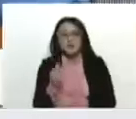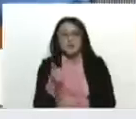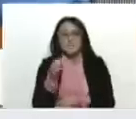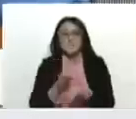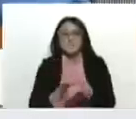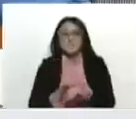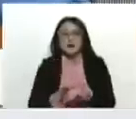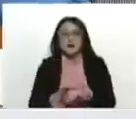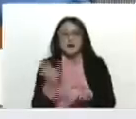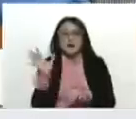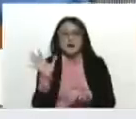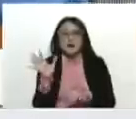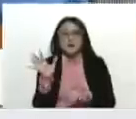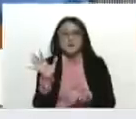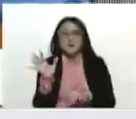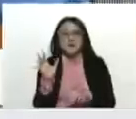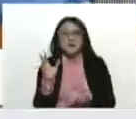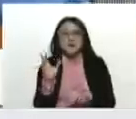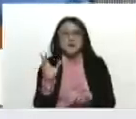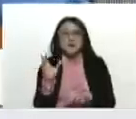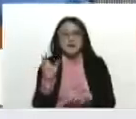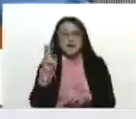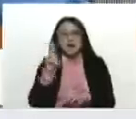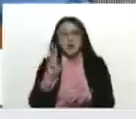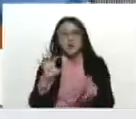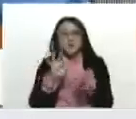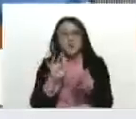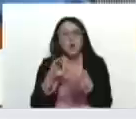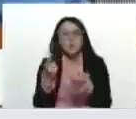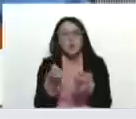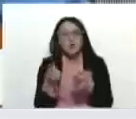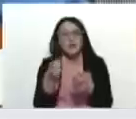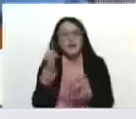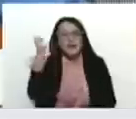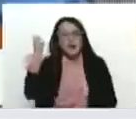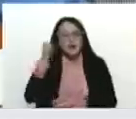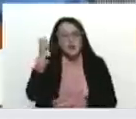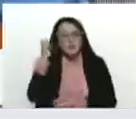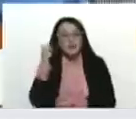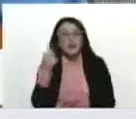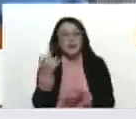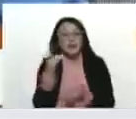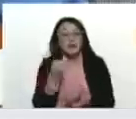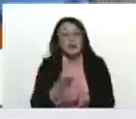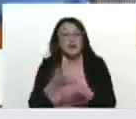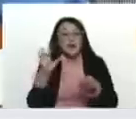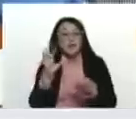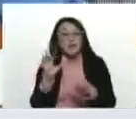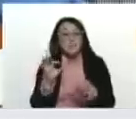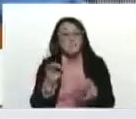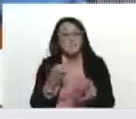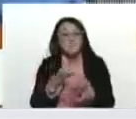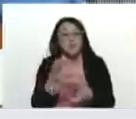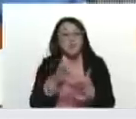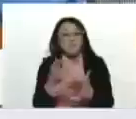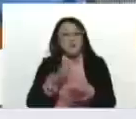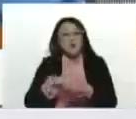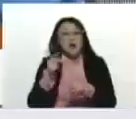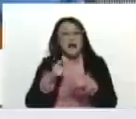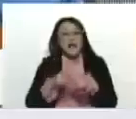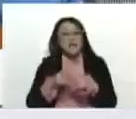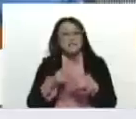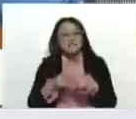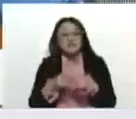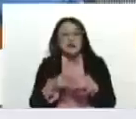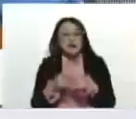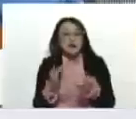graves que la unión monetaria europea reunión monetaria ha tenido graves problemas porque Grecia no tiene nada que ver con Alemania pero es